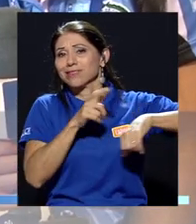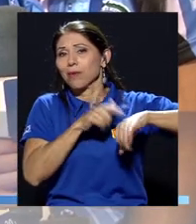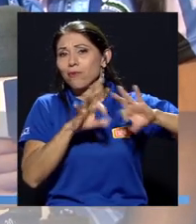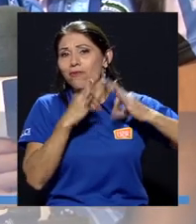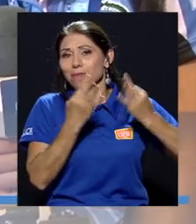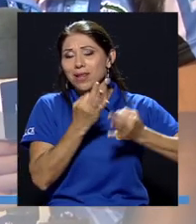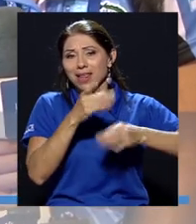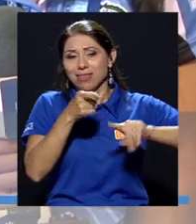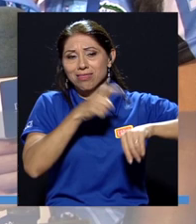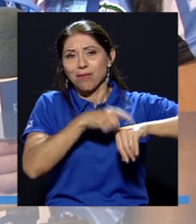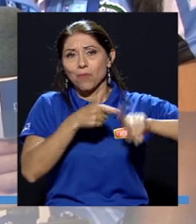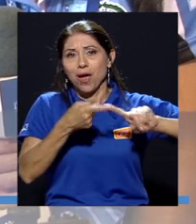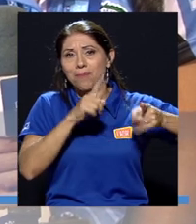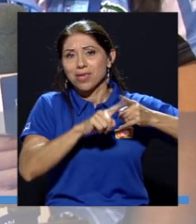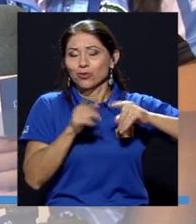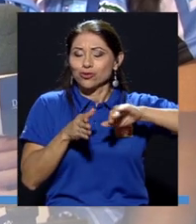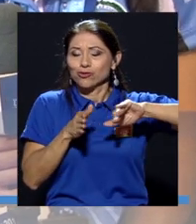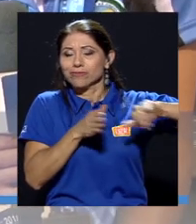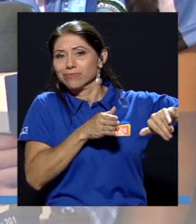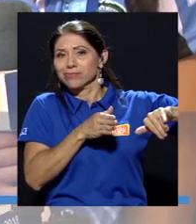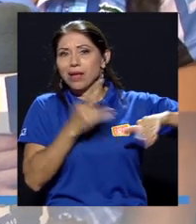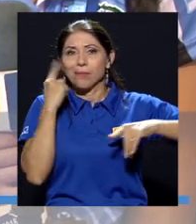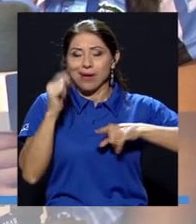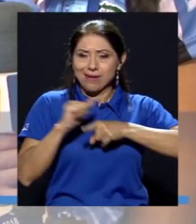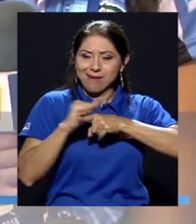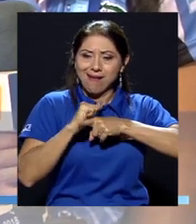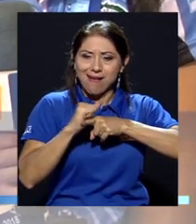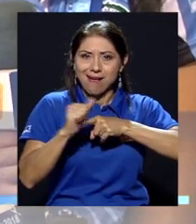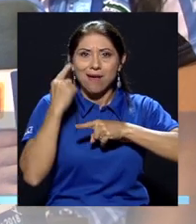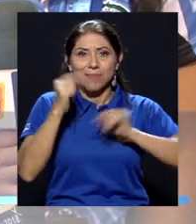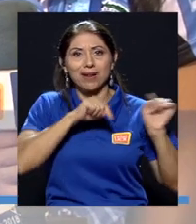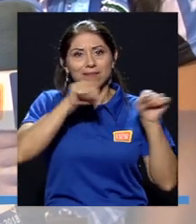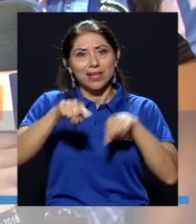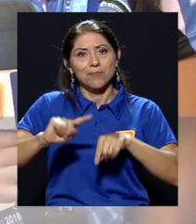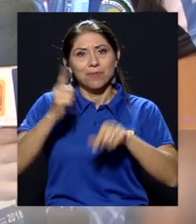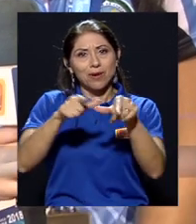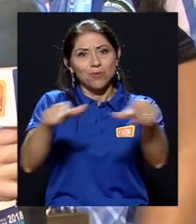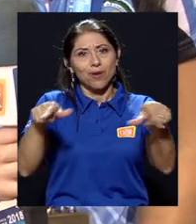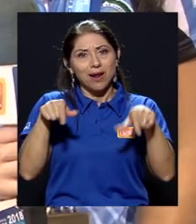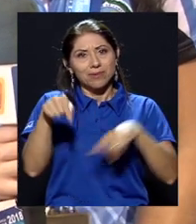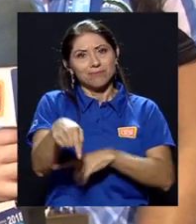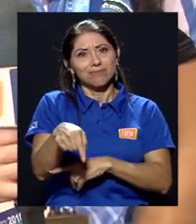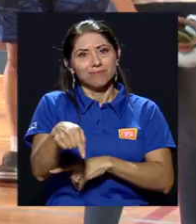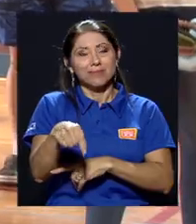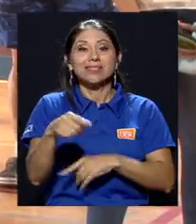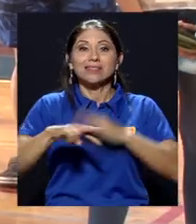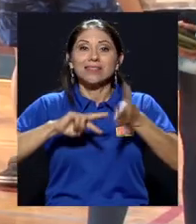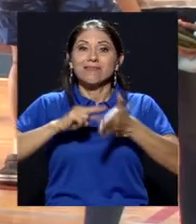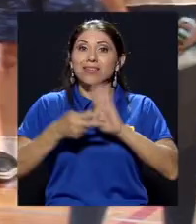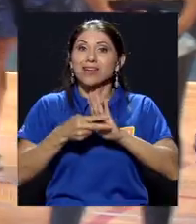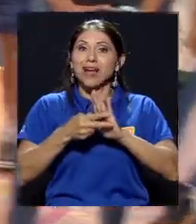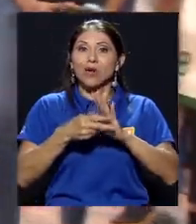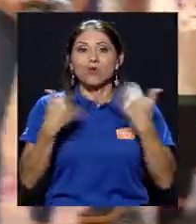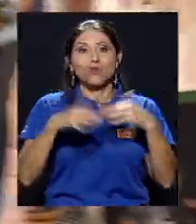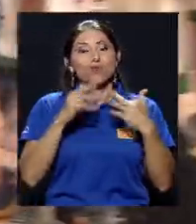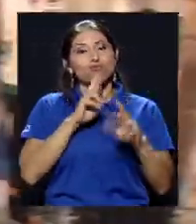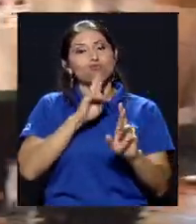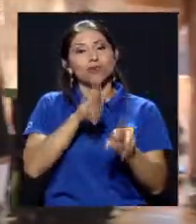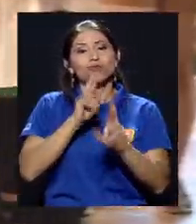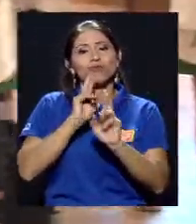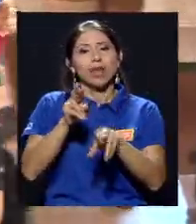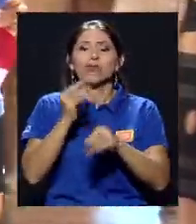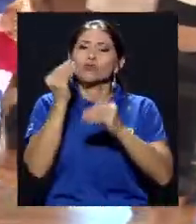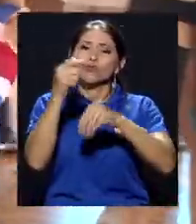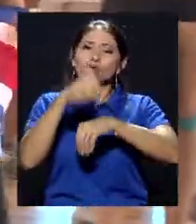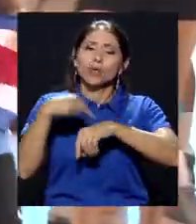dedicarnos a entrenar para venir acá y obtener el primer lugar. Entonces básicamente es obtener los frutos por los cuales tanto tiempo